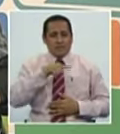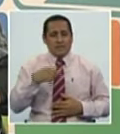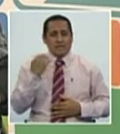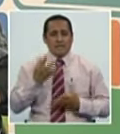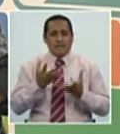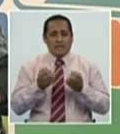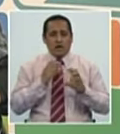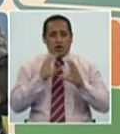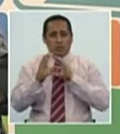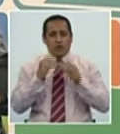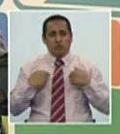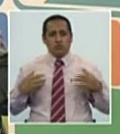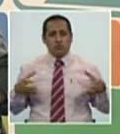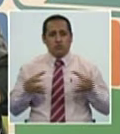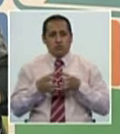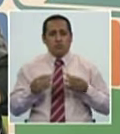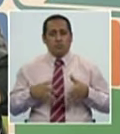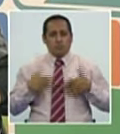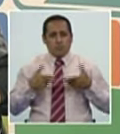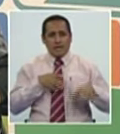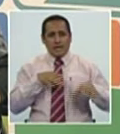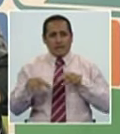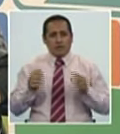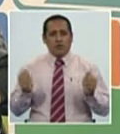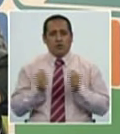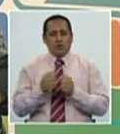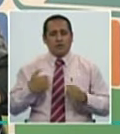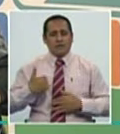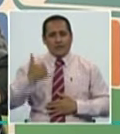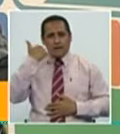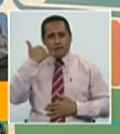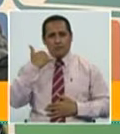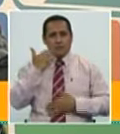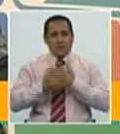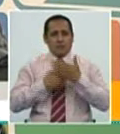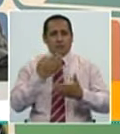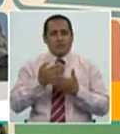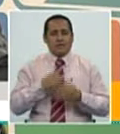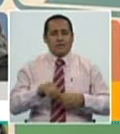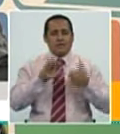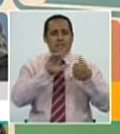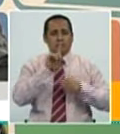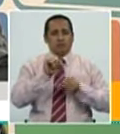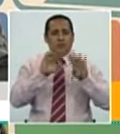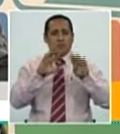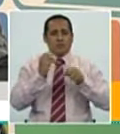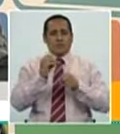ustedes. Si quieren comunicarse con nosotros, pueden hacerlo ya a nuestro teléfono de producción,